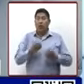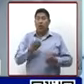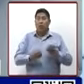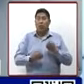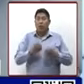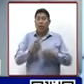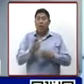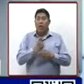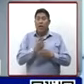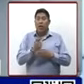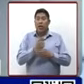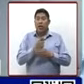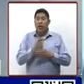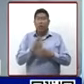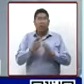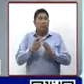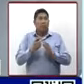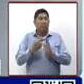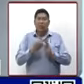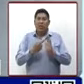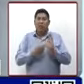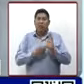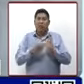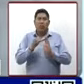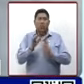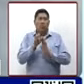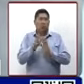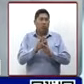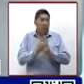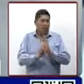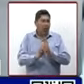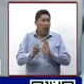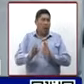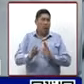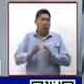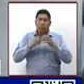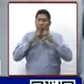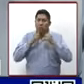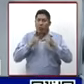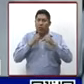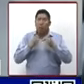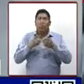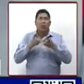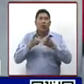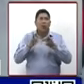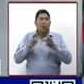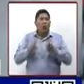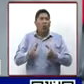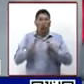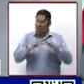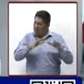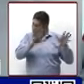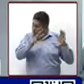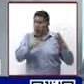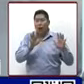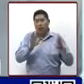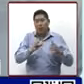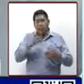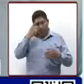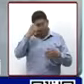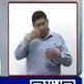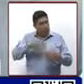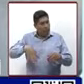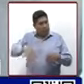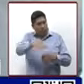técnico-jurídico-constitucional con los técnicos de las dos secretarías de comisiones mixtas y la Dirección de Asuntos Legales. Se ha